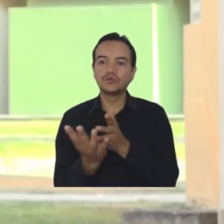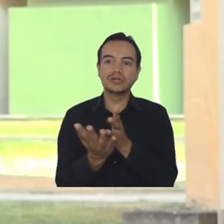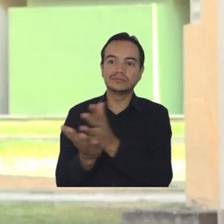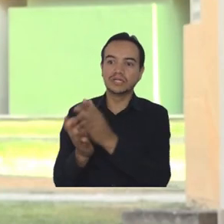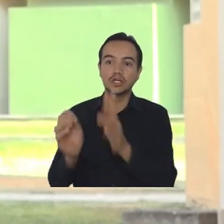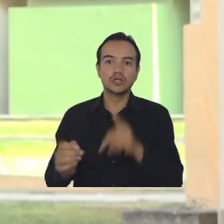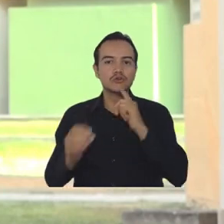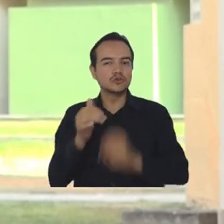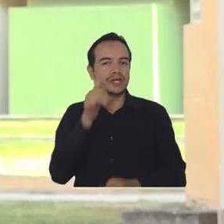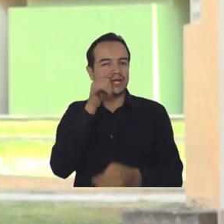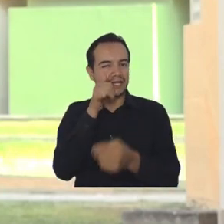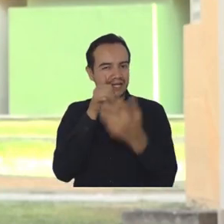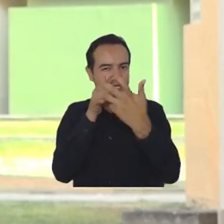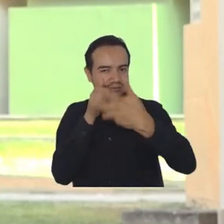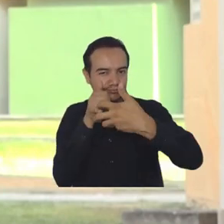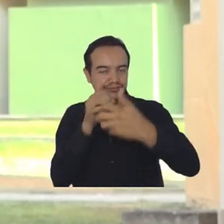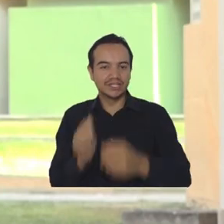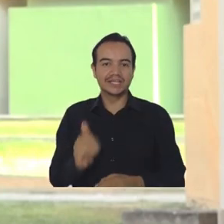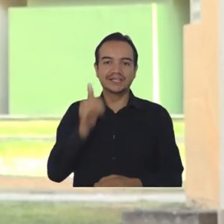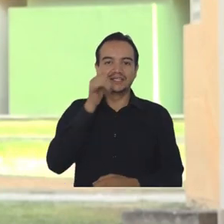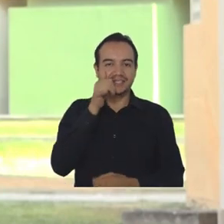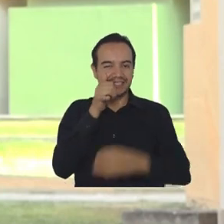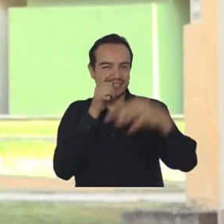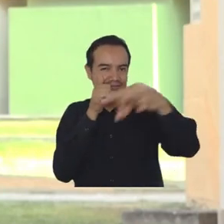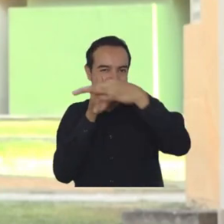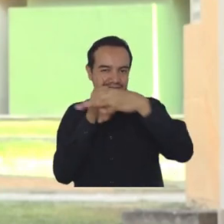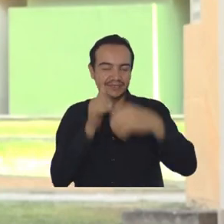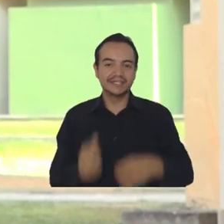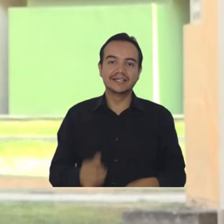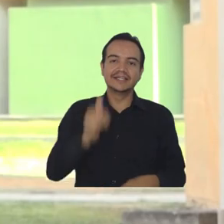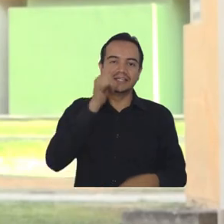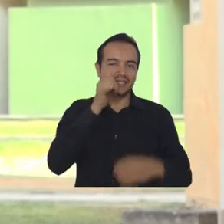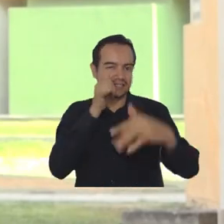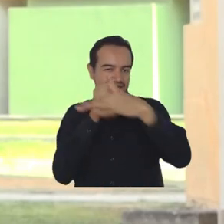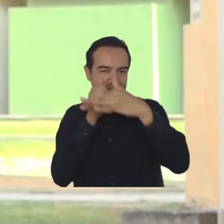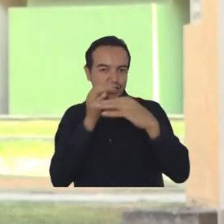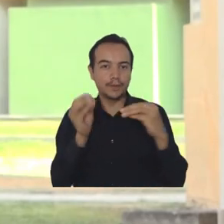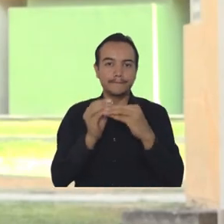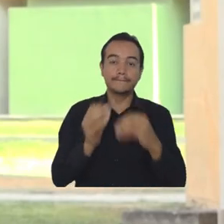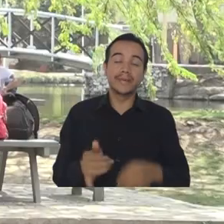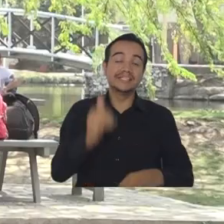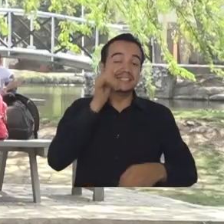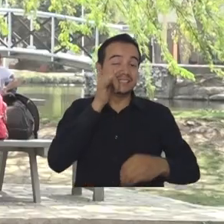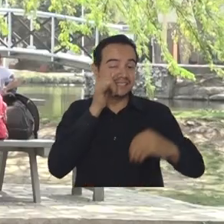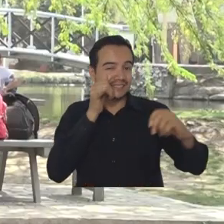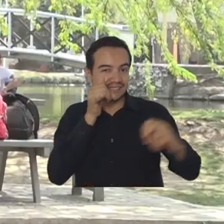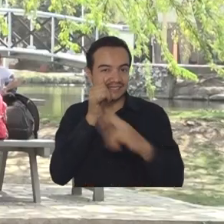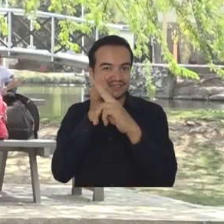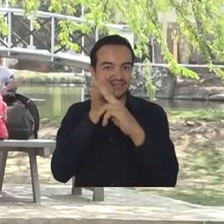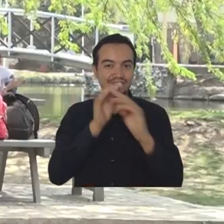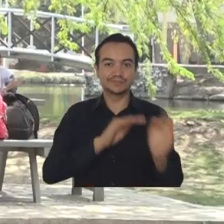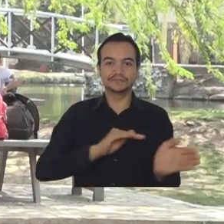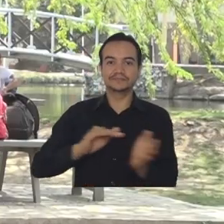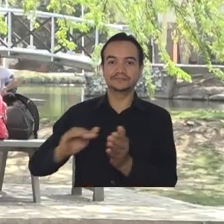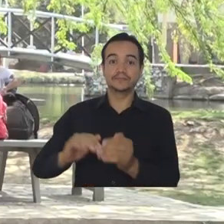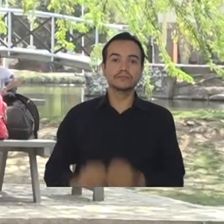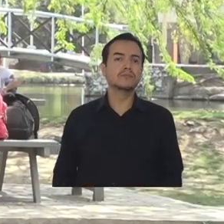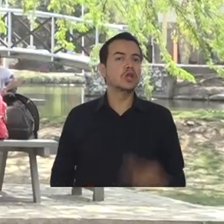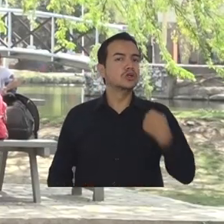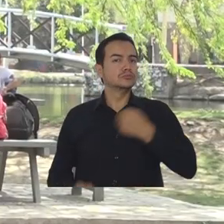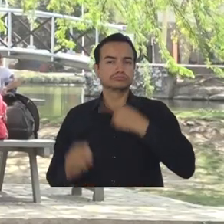programas de ingeniería industrial, ingeniería electrónica, ingeniería ambiental y sanitaria e ingeniería civil. Tenemos para ofrecerte